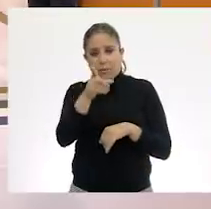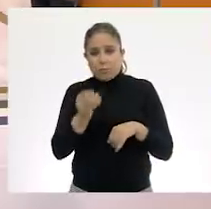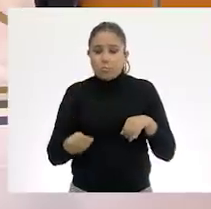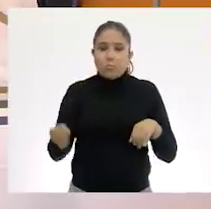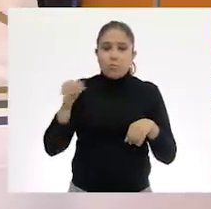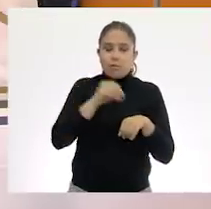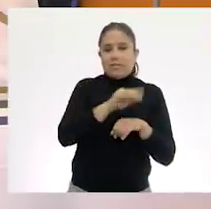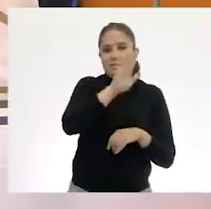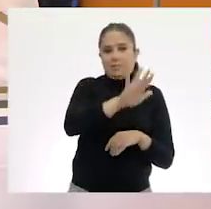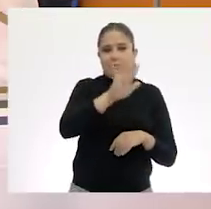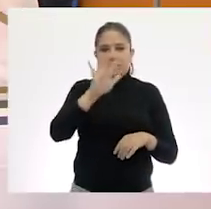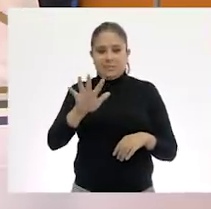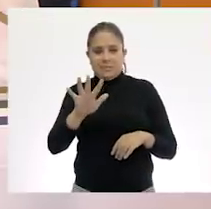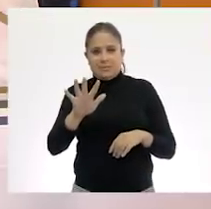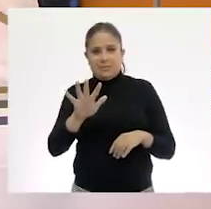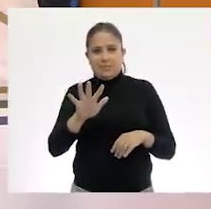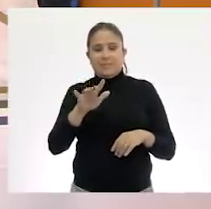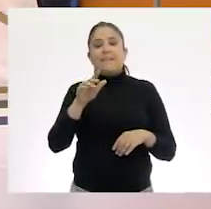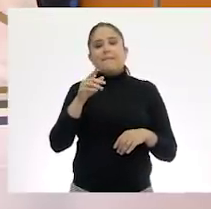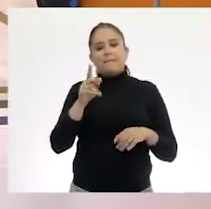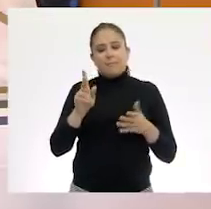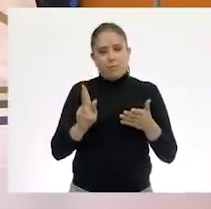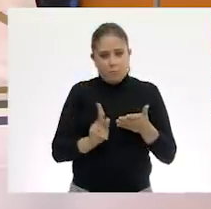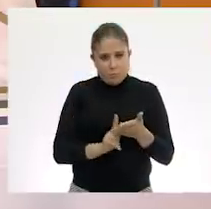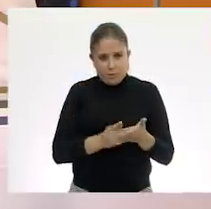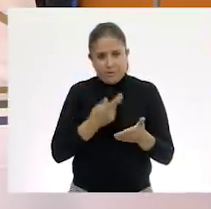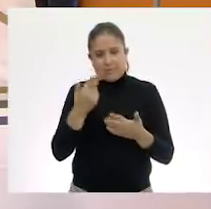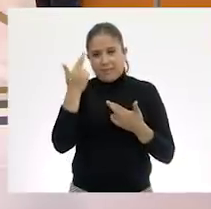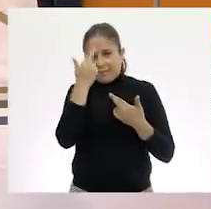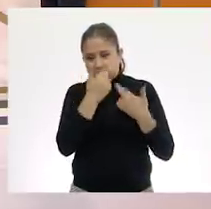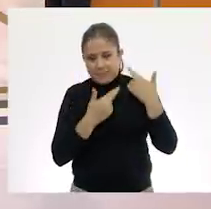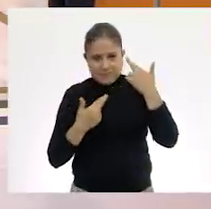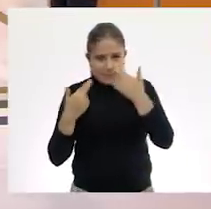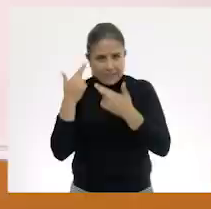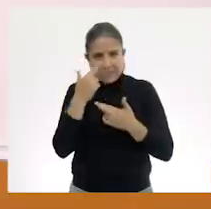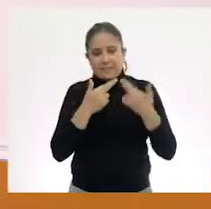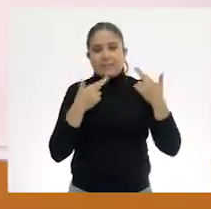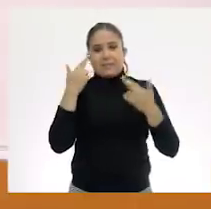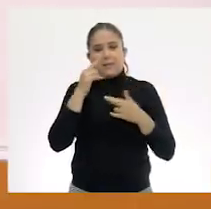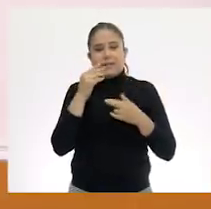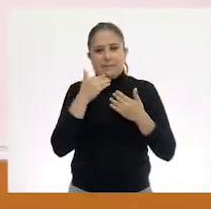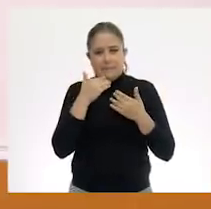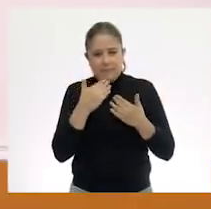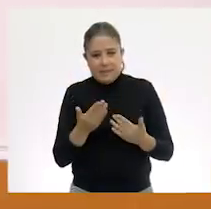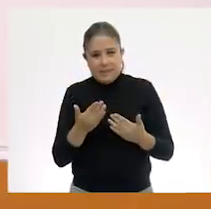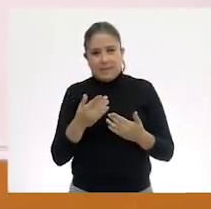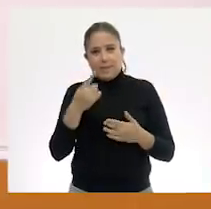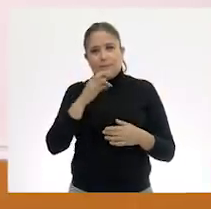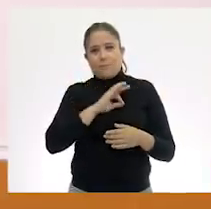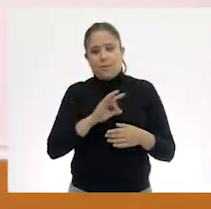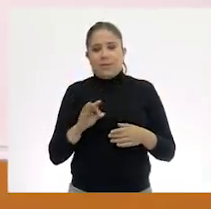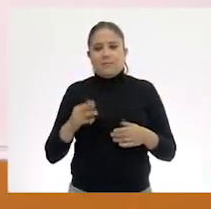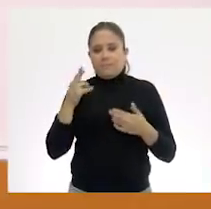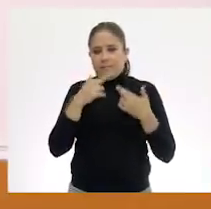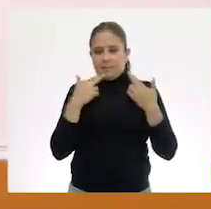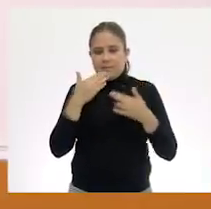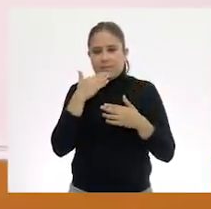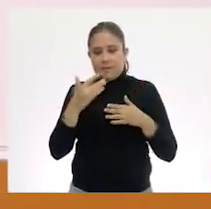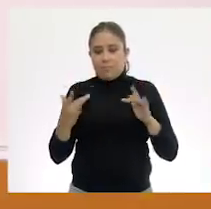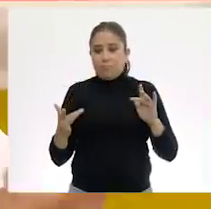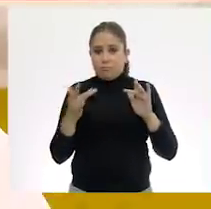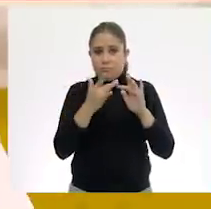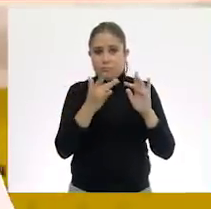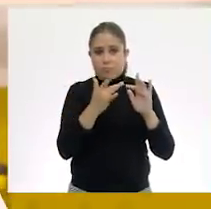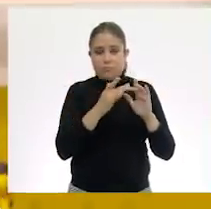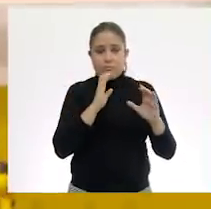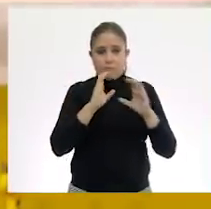un 55. A lo mejor aquí sería nuevamente volverlos a revisar y revisar muy bien si sí se puede todavía realizar la comunicación con